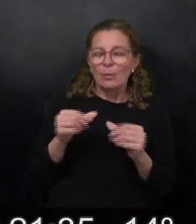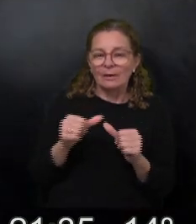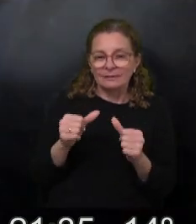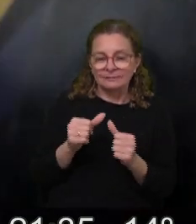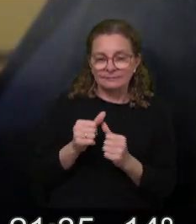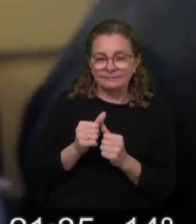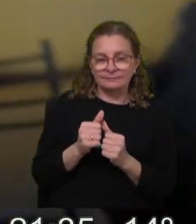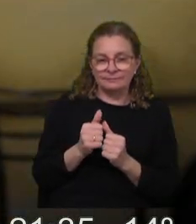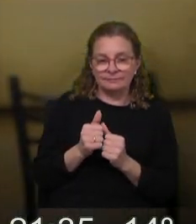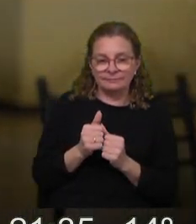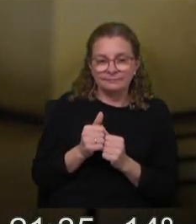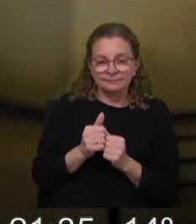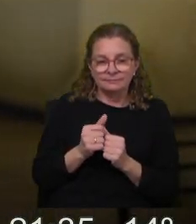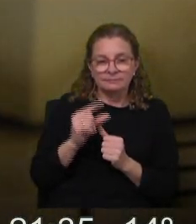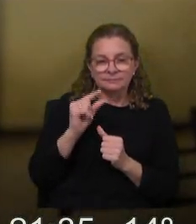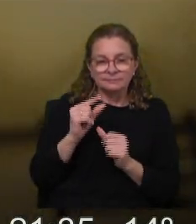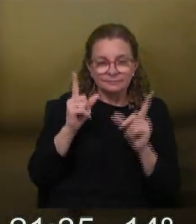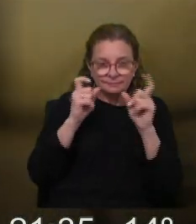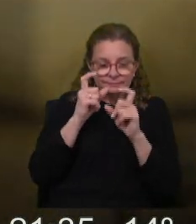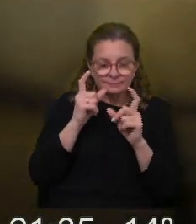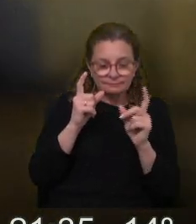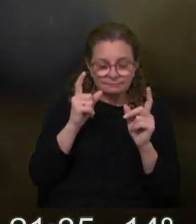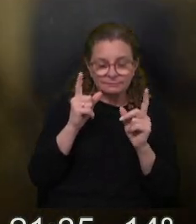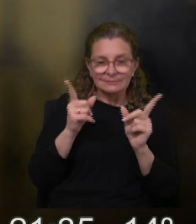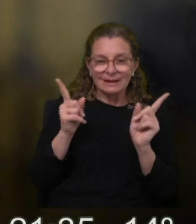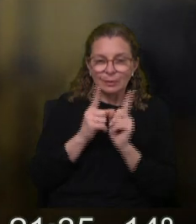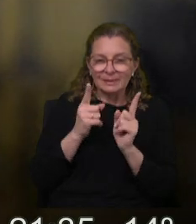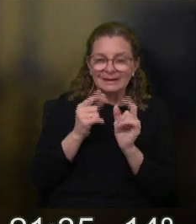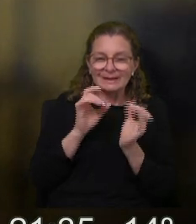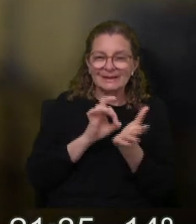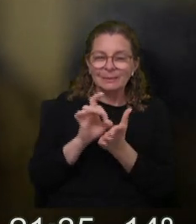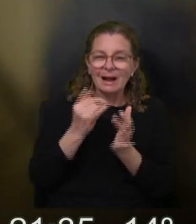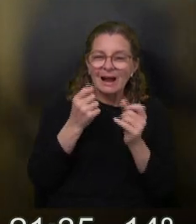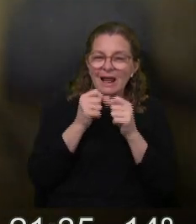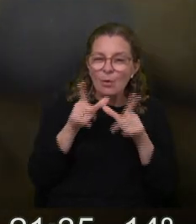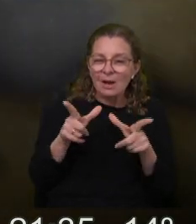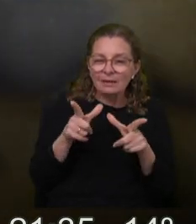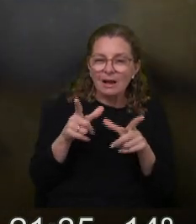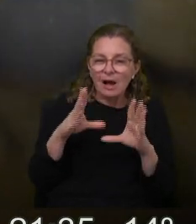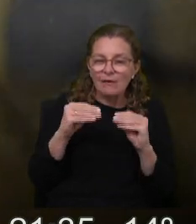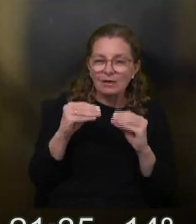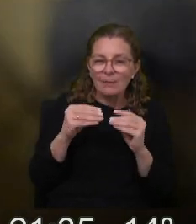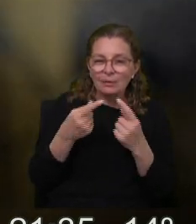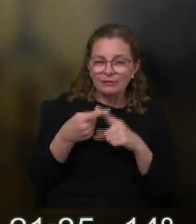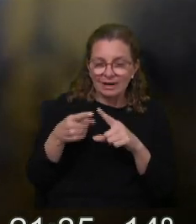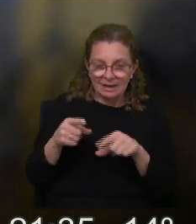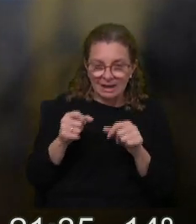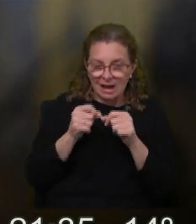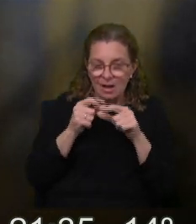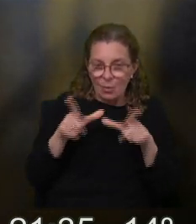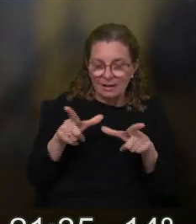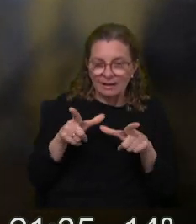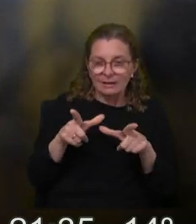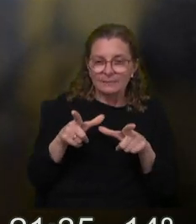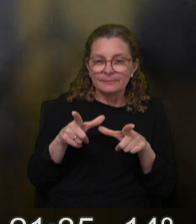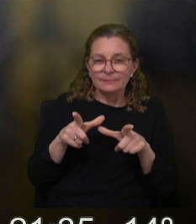Bueno, es un poco complejo como resumir el sistema, el lenguaje que tenemos, porque en realidad navegamos varios lenguajes. No nos,